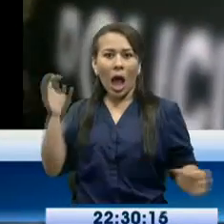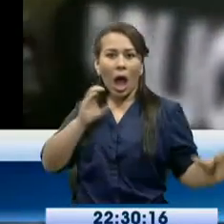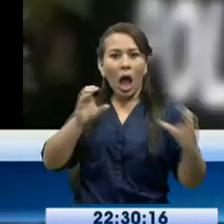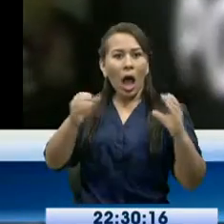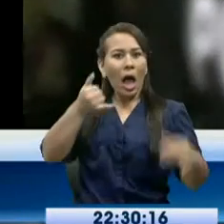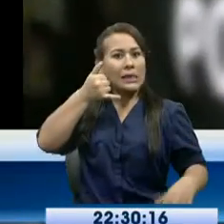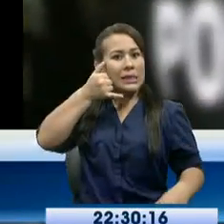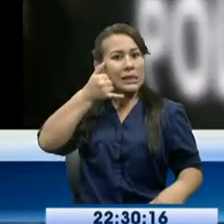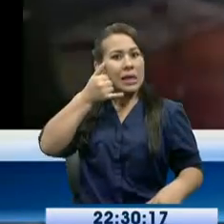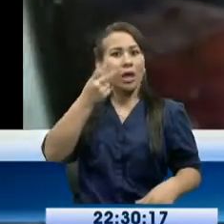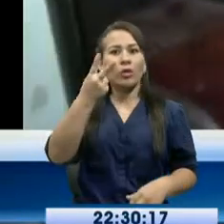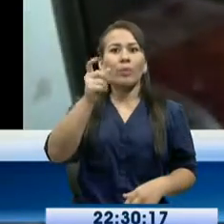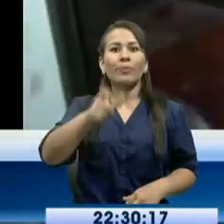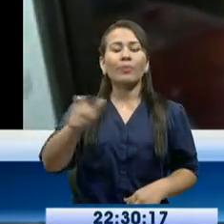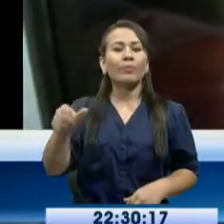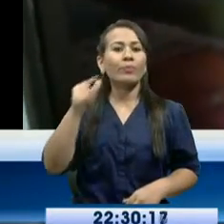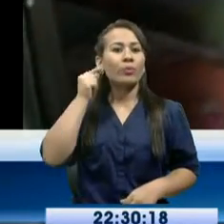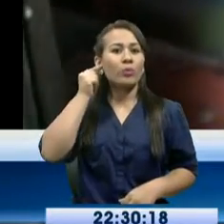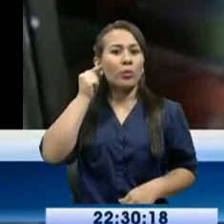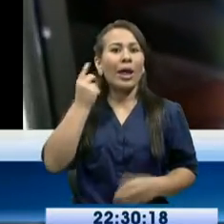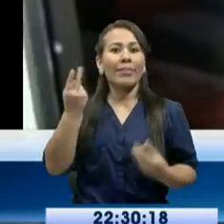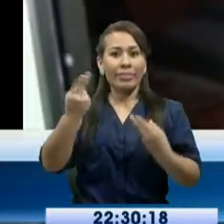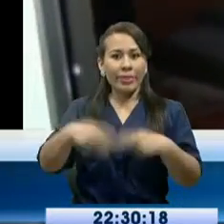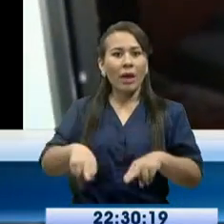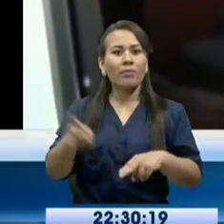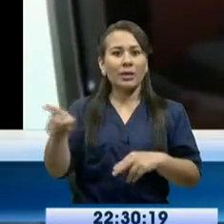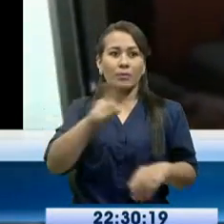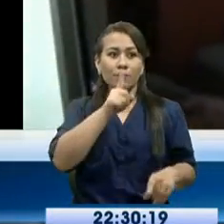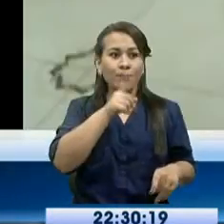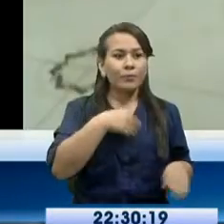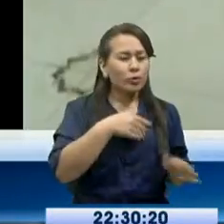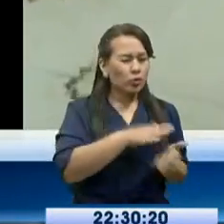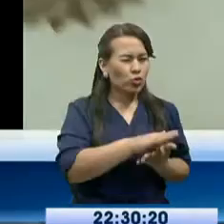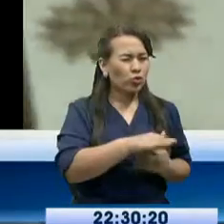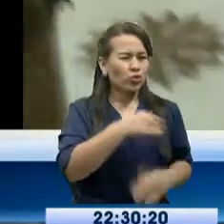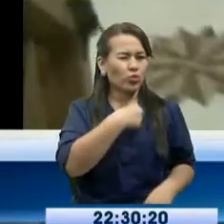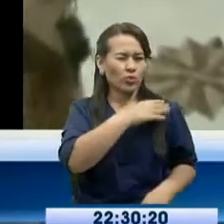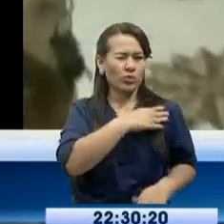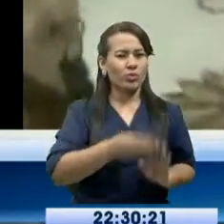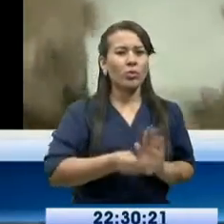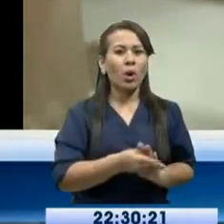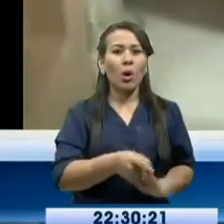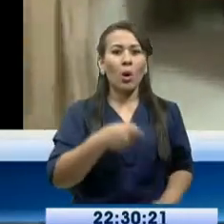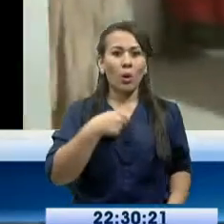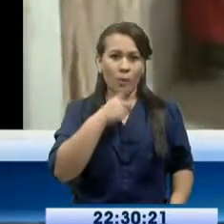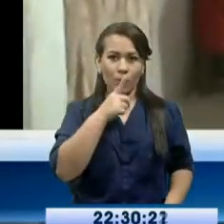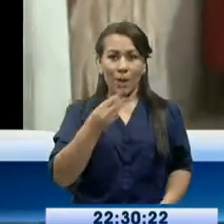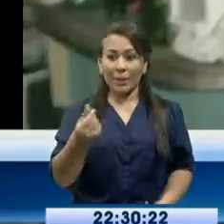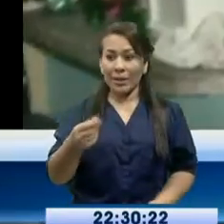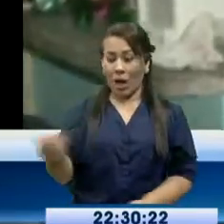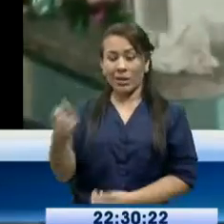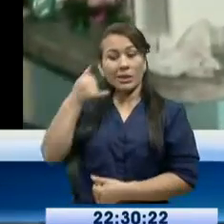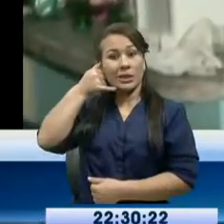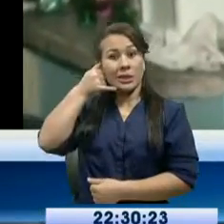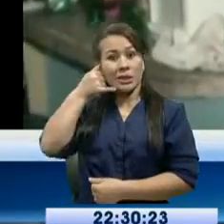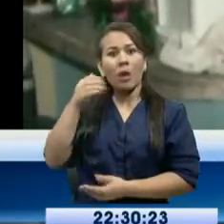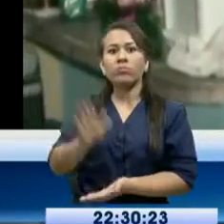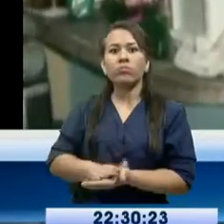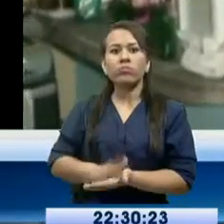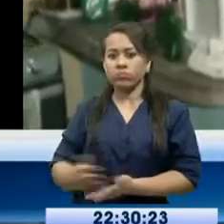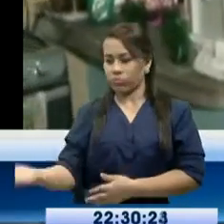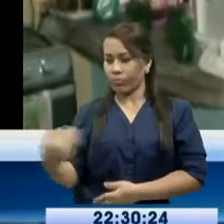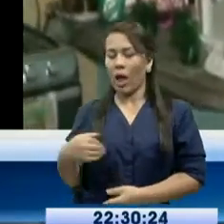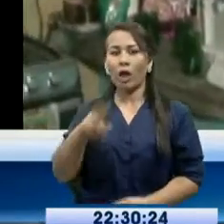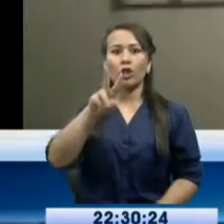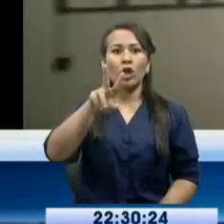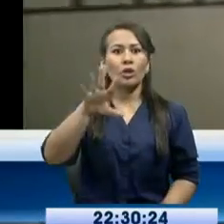detenidas existen 2 mujeres, quienes formaban parte de la presunta banda, que exigían a sus víctimas cantidades que llegaban hasta los